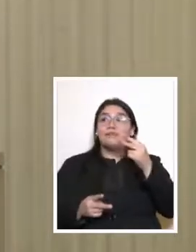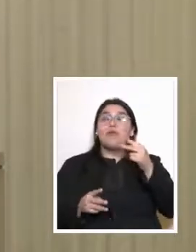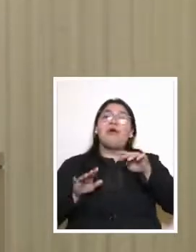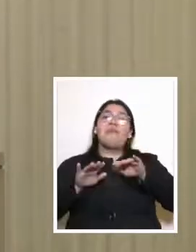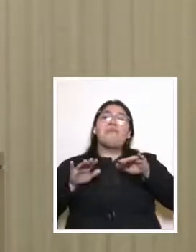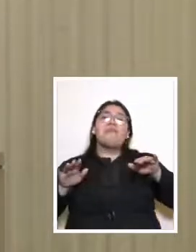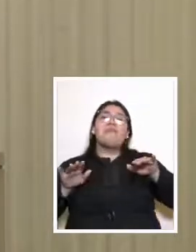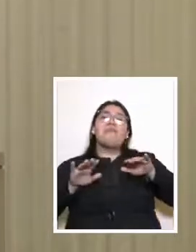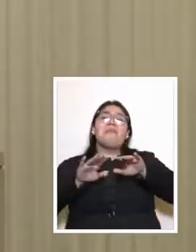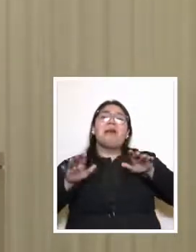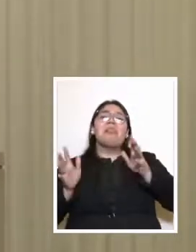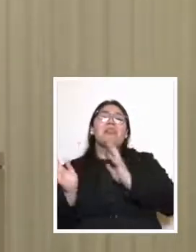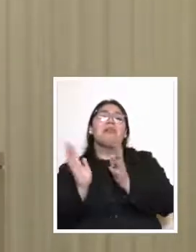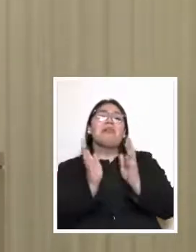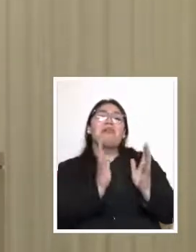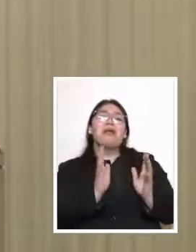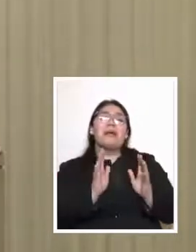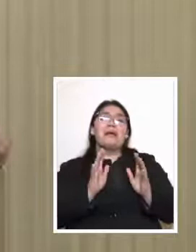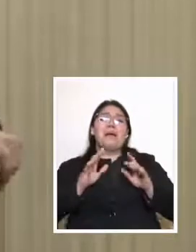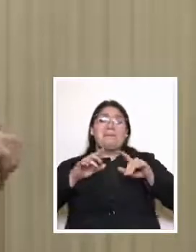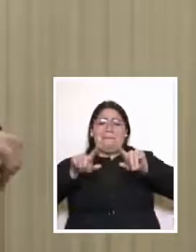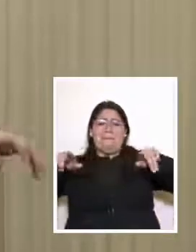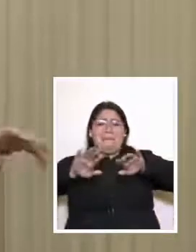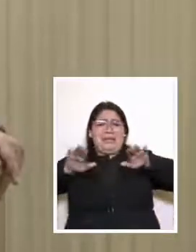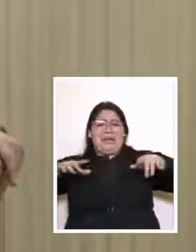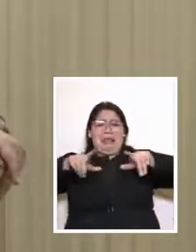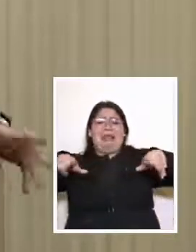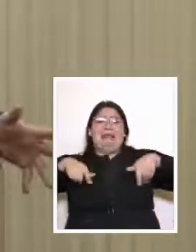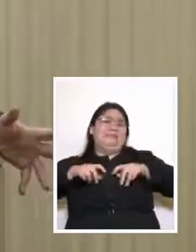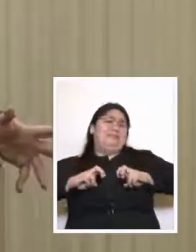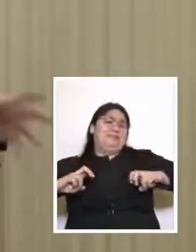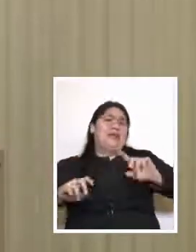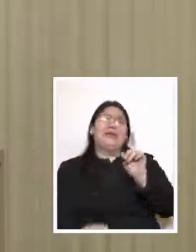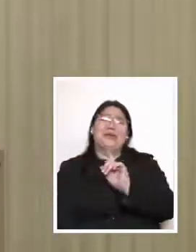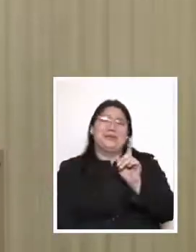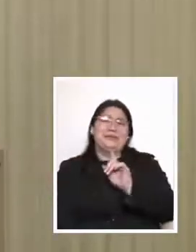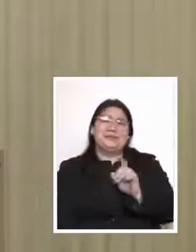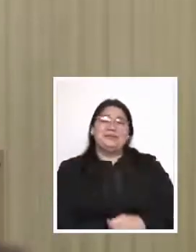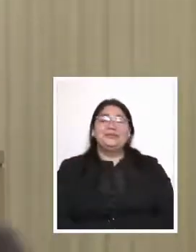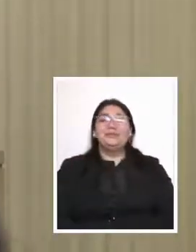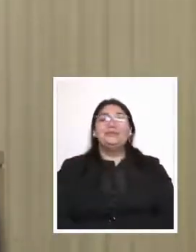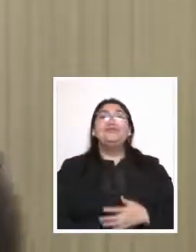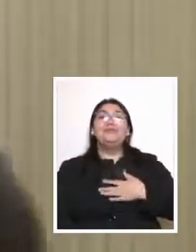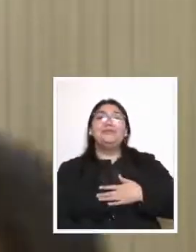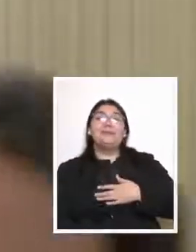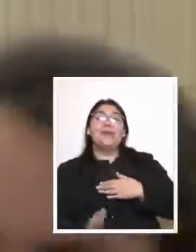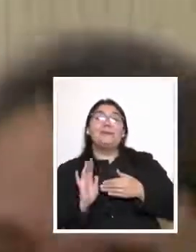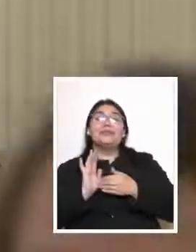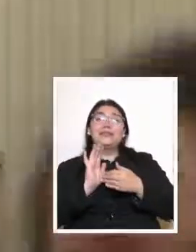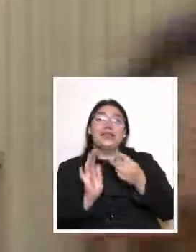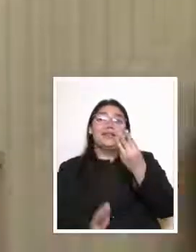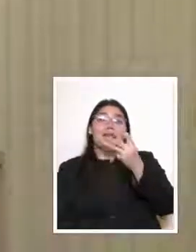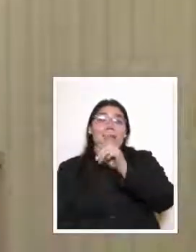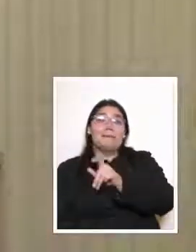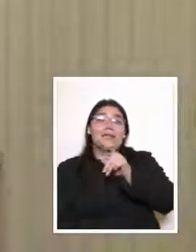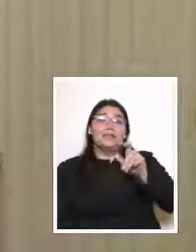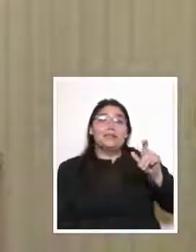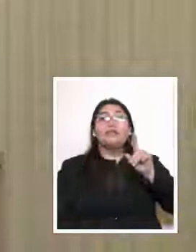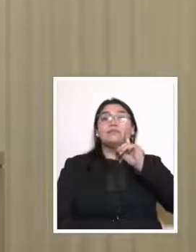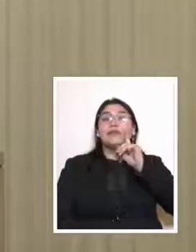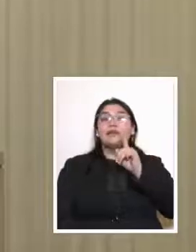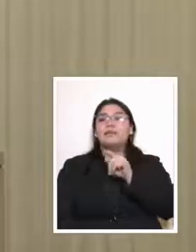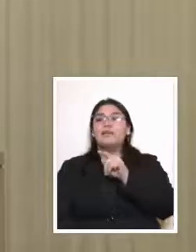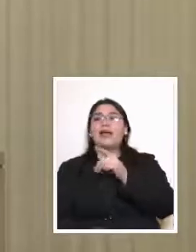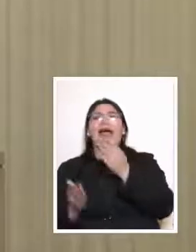ver que no entra eso. Bueno, quiero presentar a tres personas, los vamos a caracterizar de la siguiente manera: la academia,